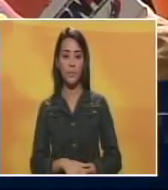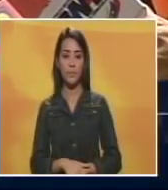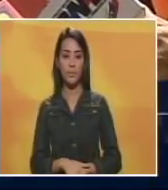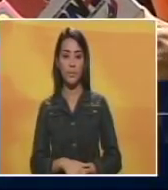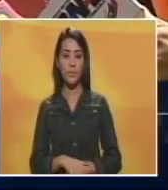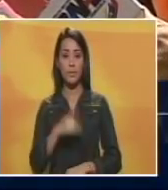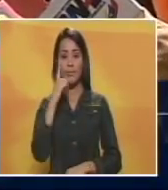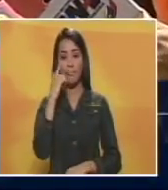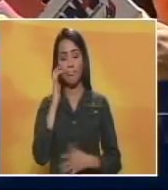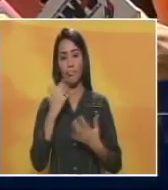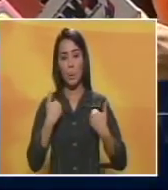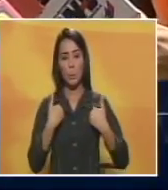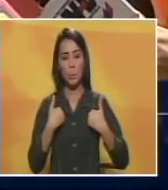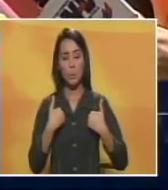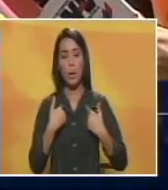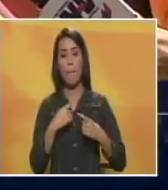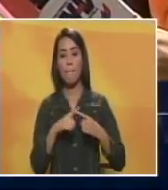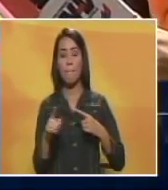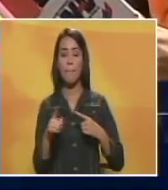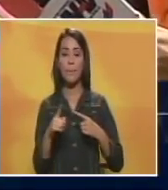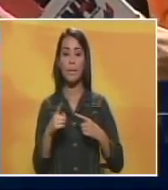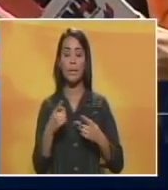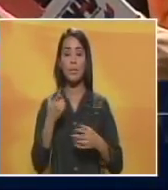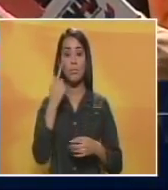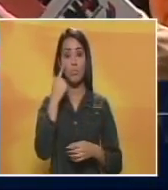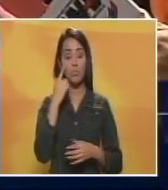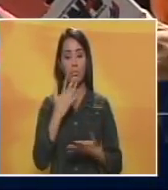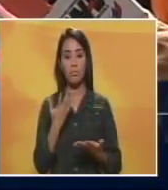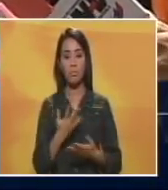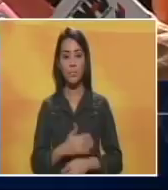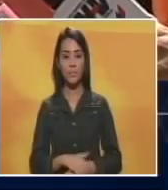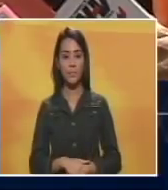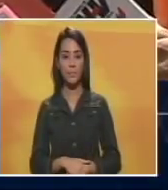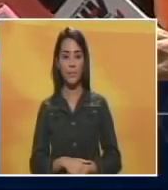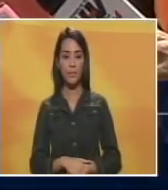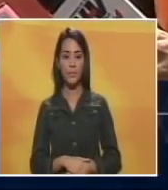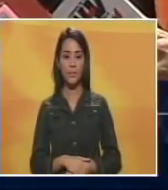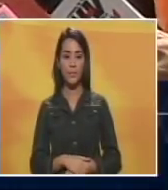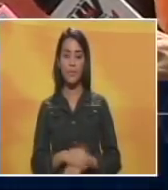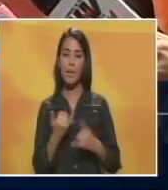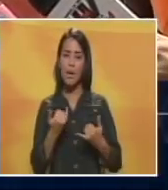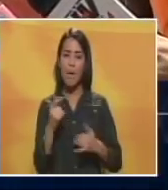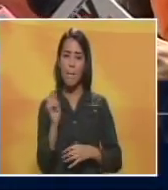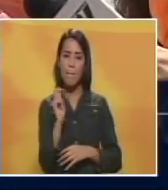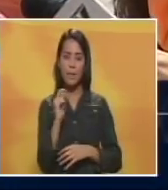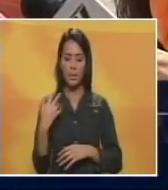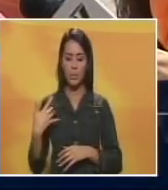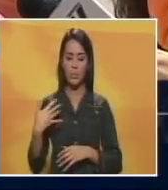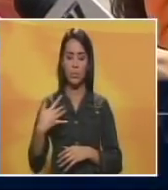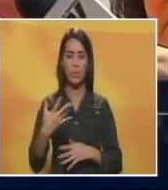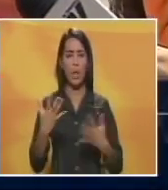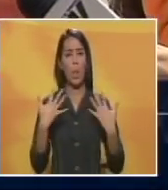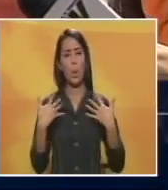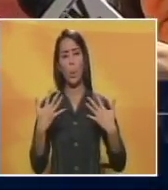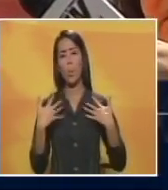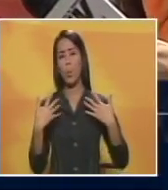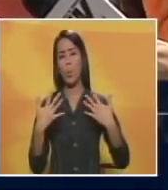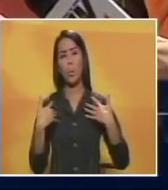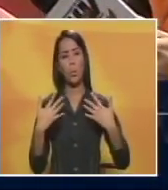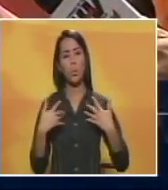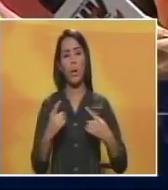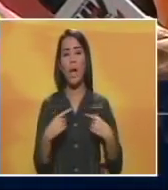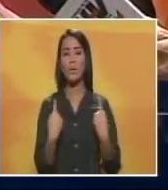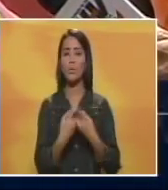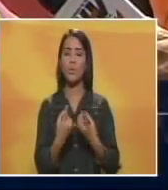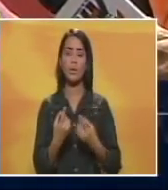afectando para la evaporación. Sin embargo, como podemos observar y podemos ver, esta es la época que mayor calor se genera en el